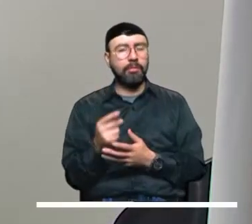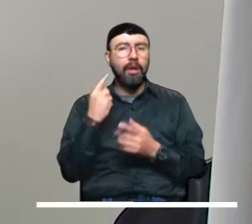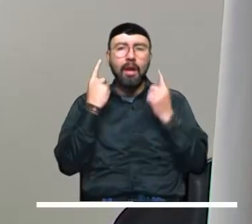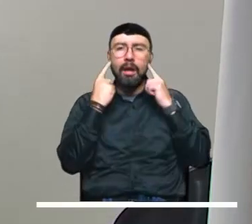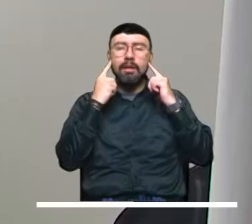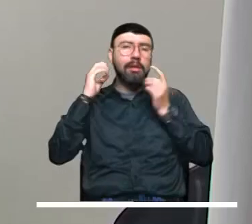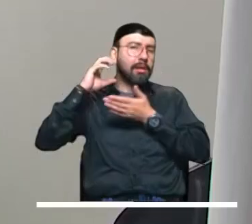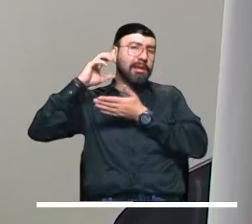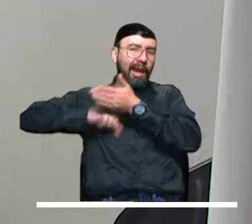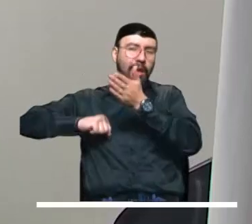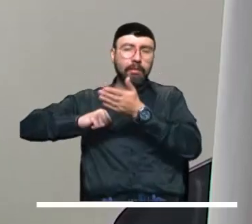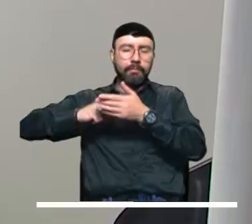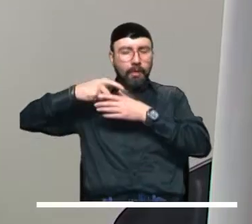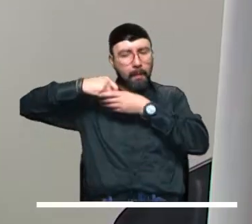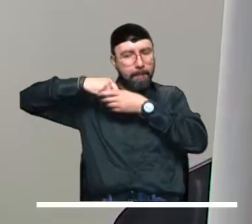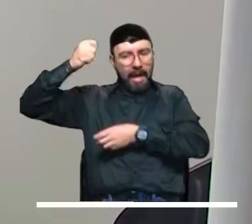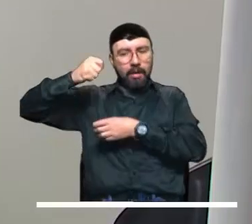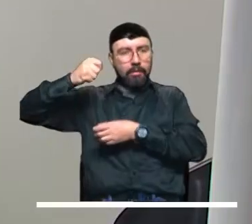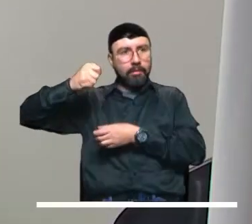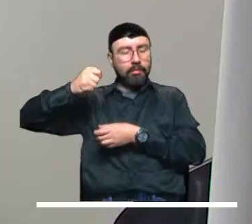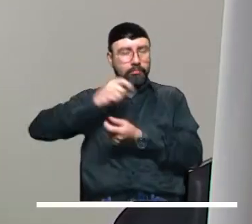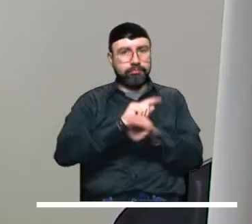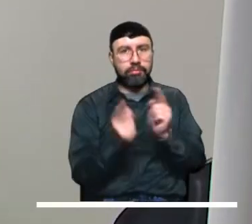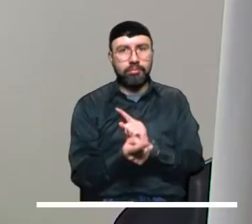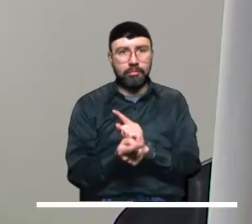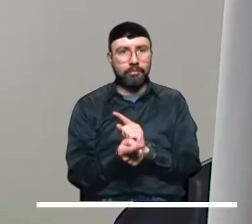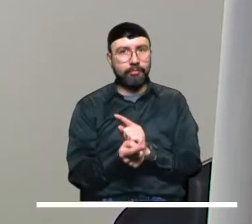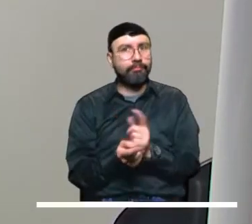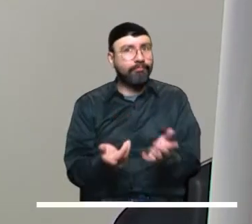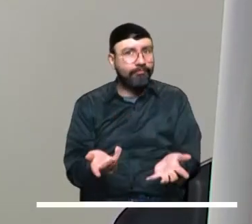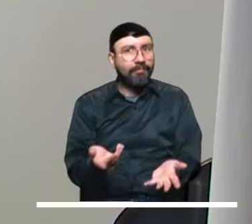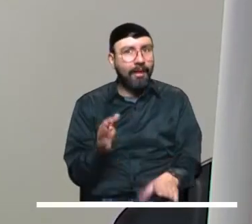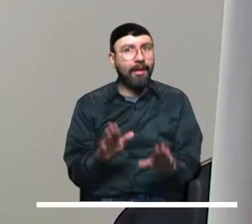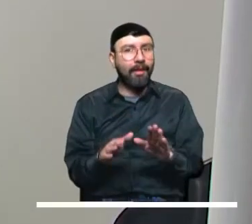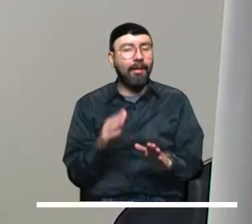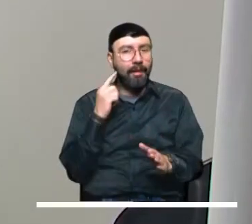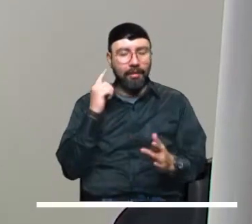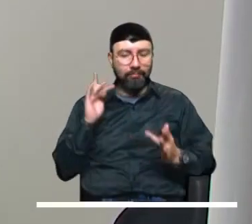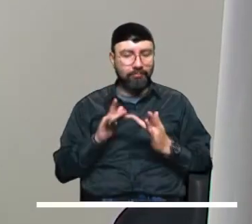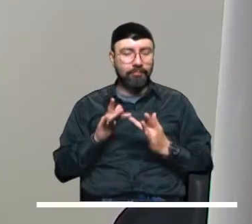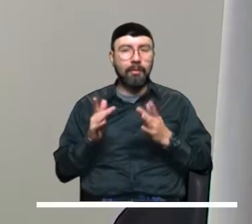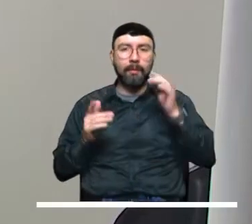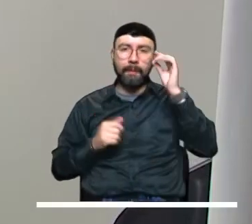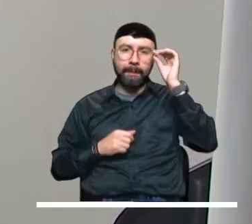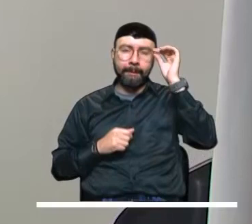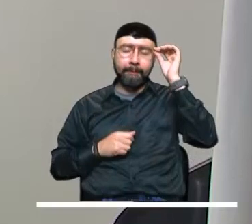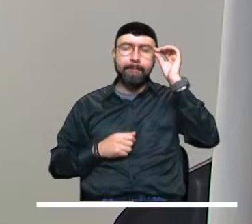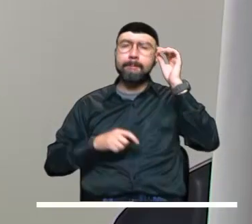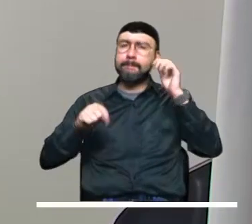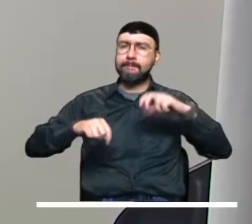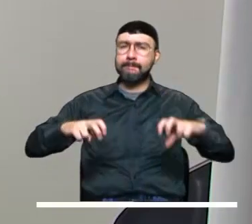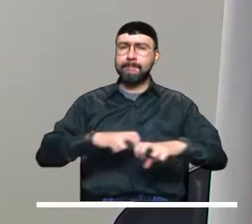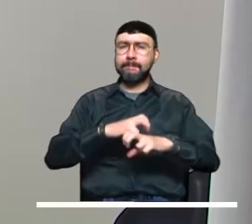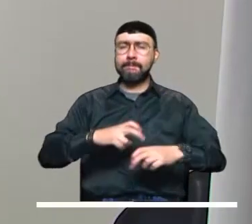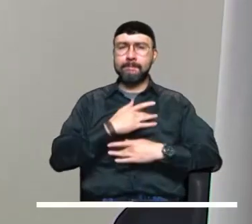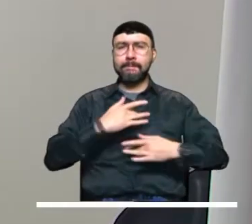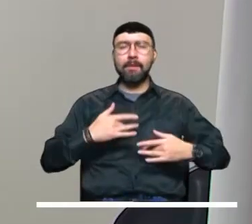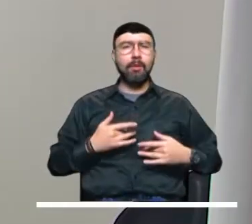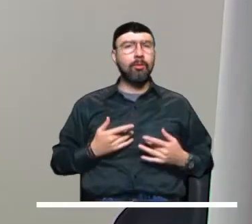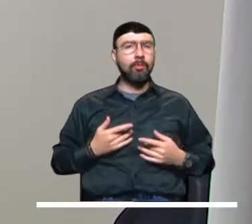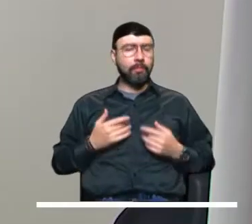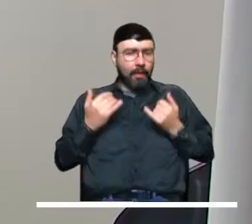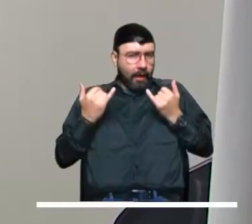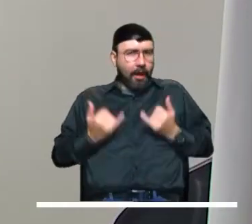esa cordal y inmediatamente hay un cambio. En los parques de la salud, pues yo me encuentro ubicada en